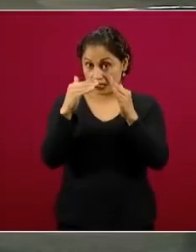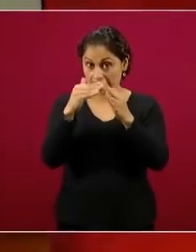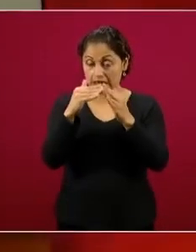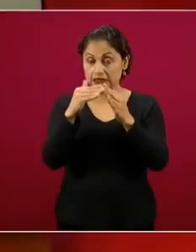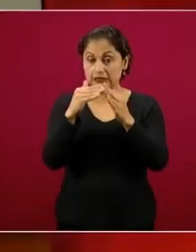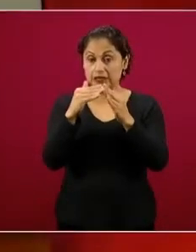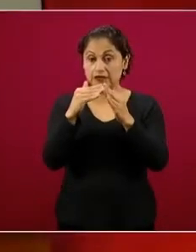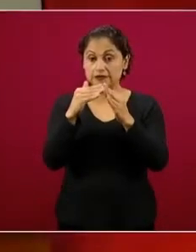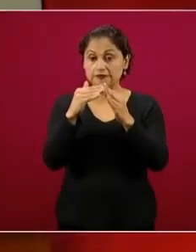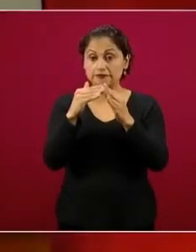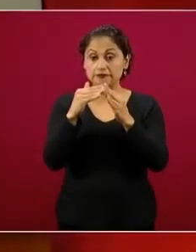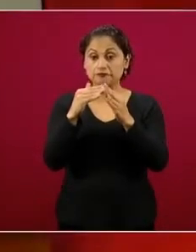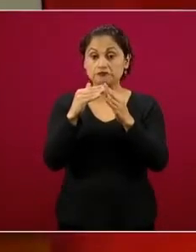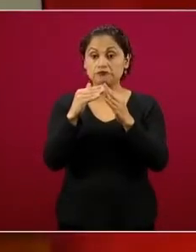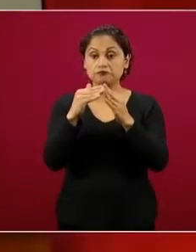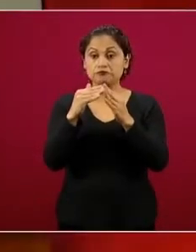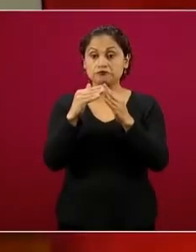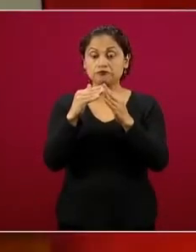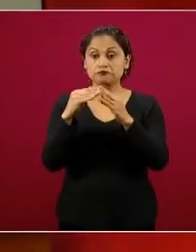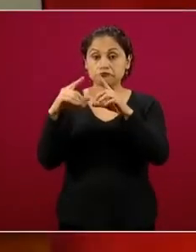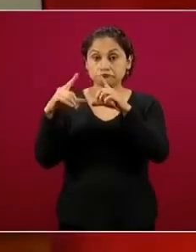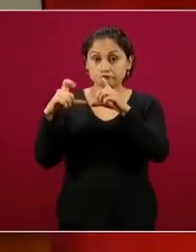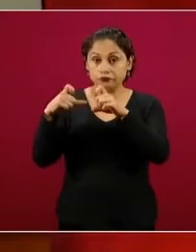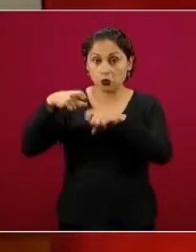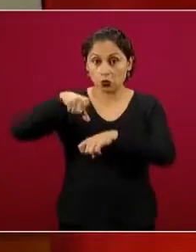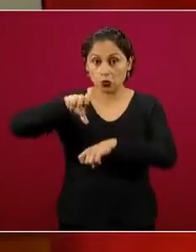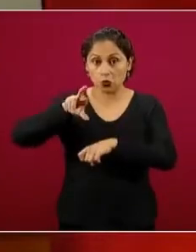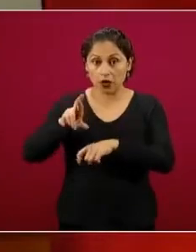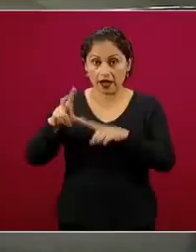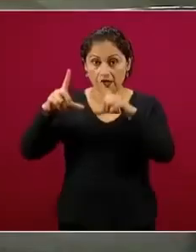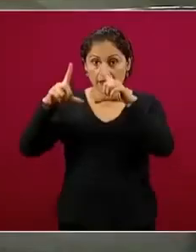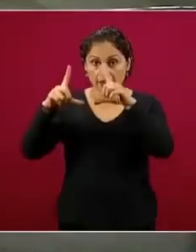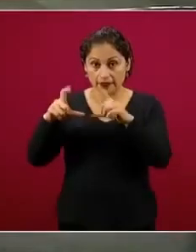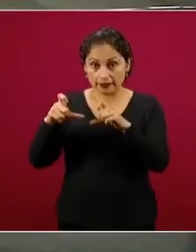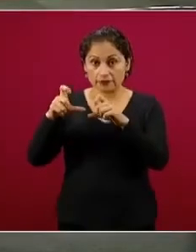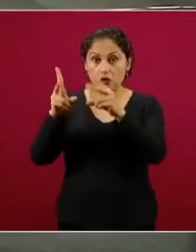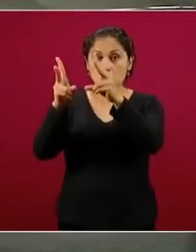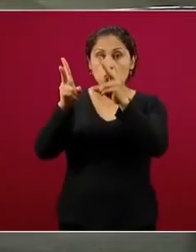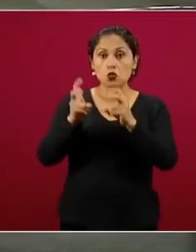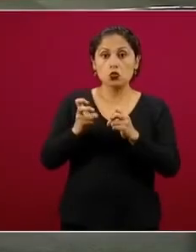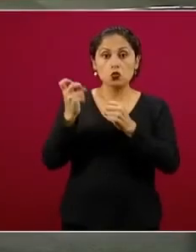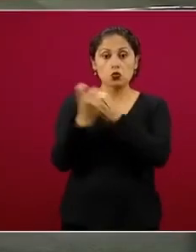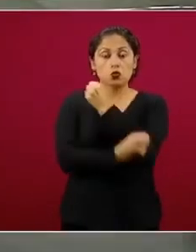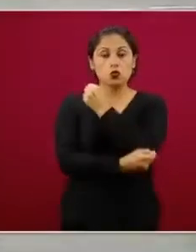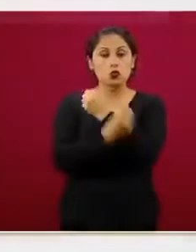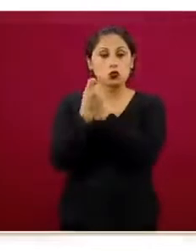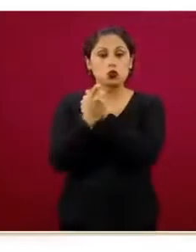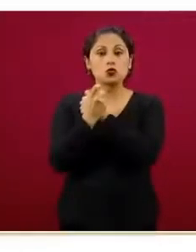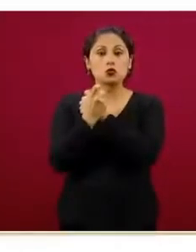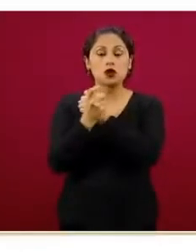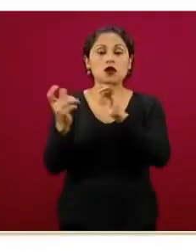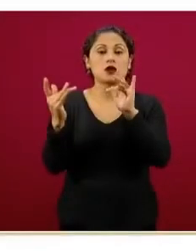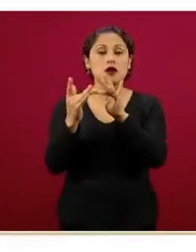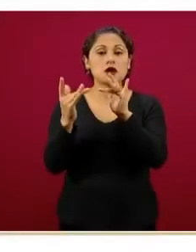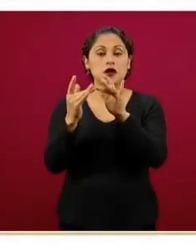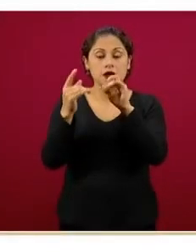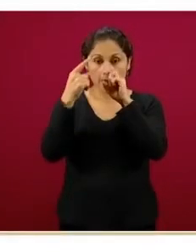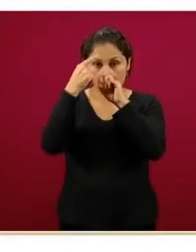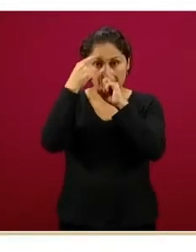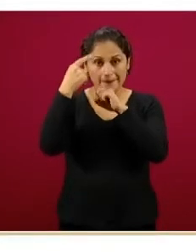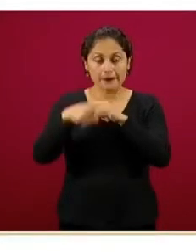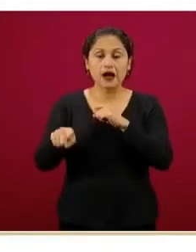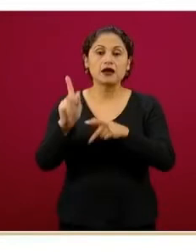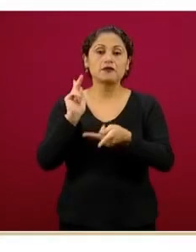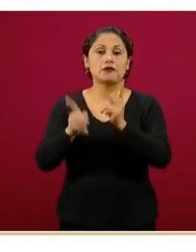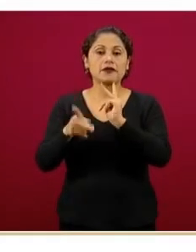a este código QR, los llevará a descargar el contacto de Susana Distancia.